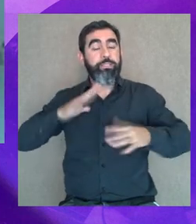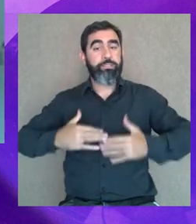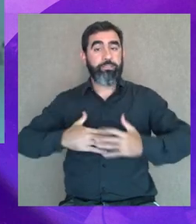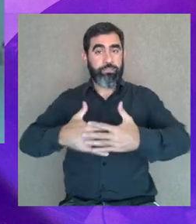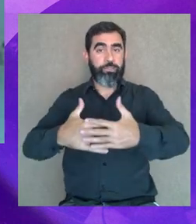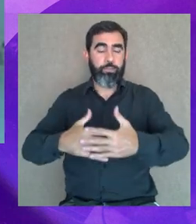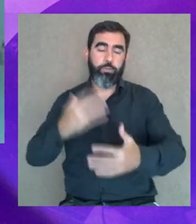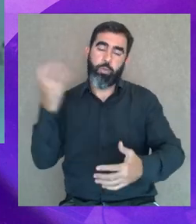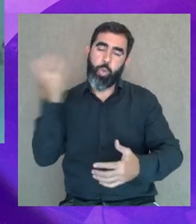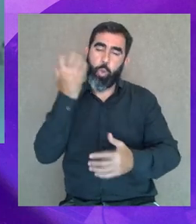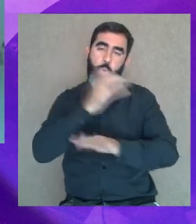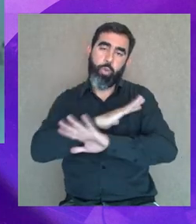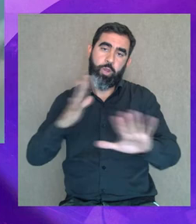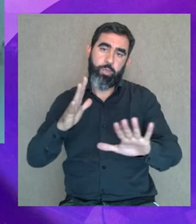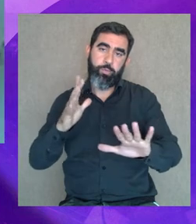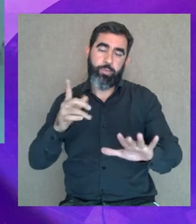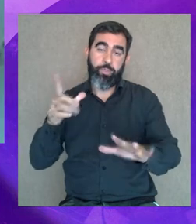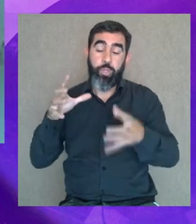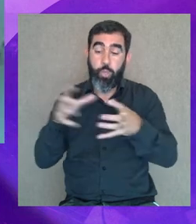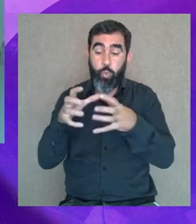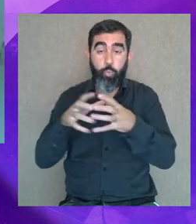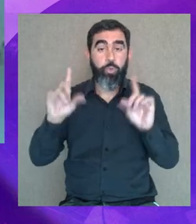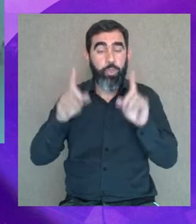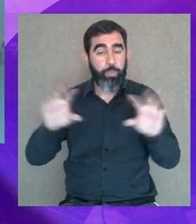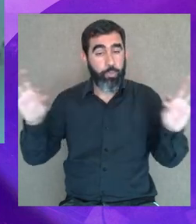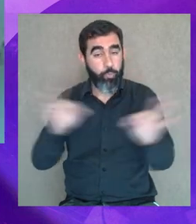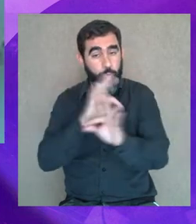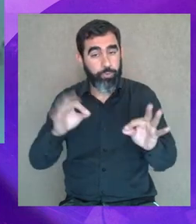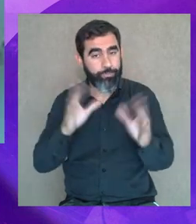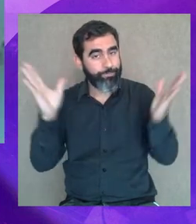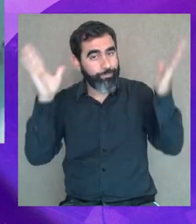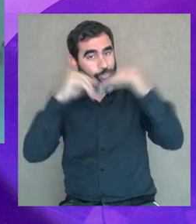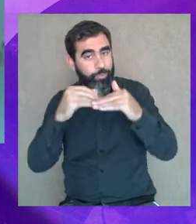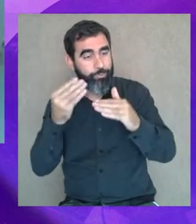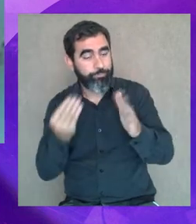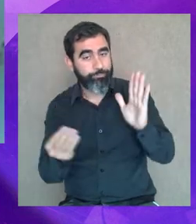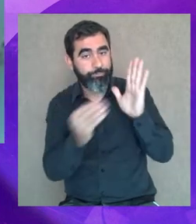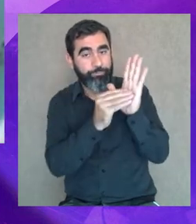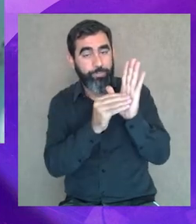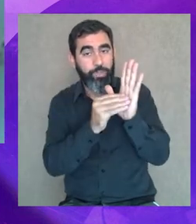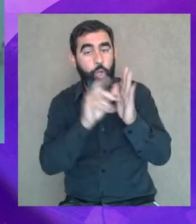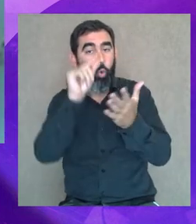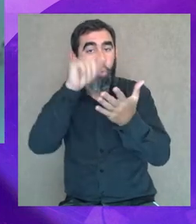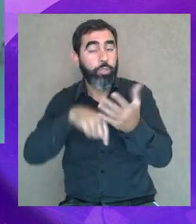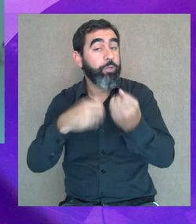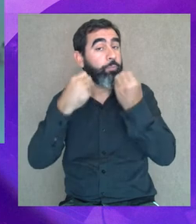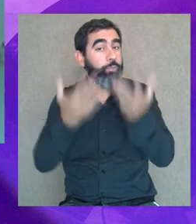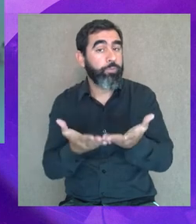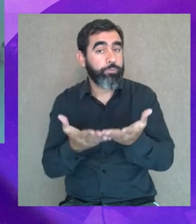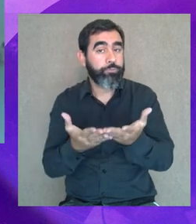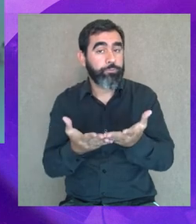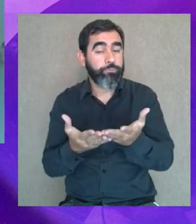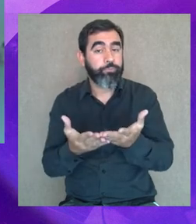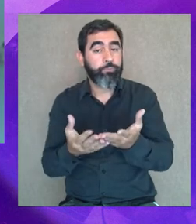terrible que una chica en la orquesta de anita debe saber que no se pudo presentar a su recontratación porque estaba